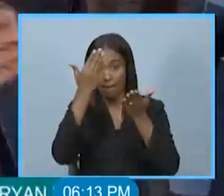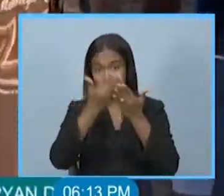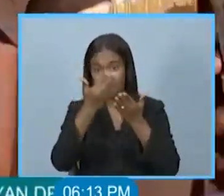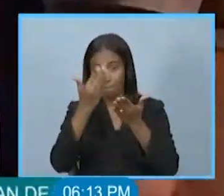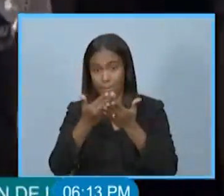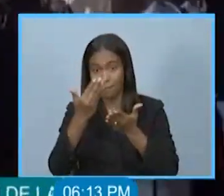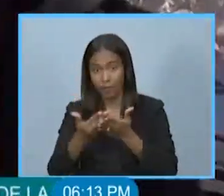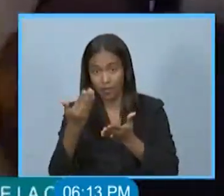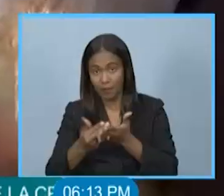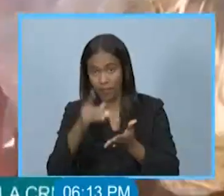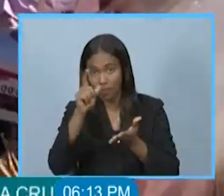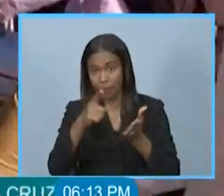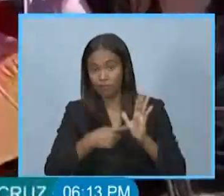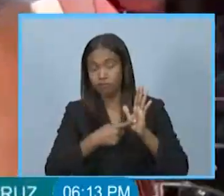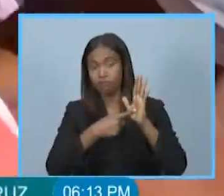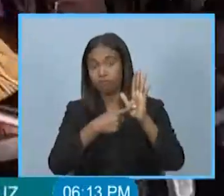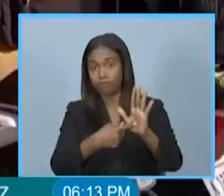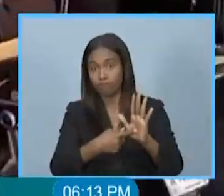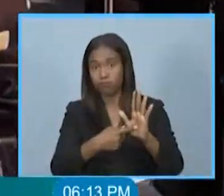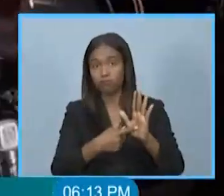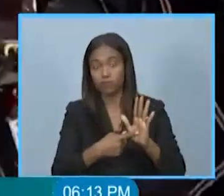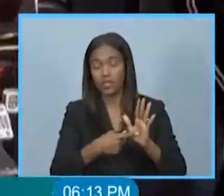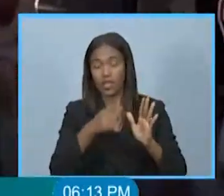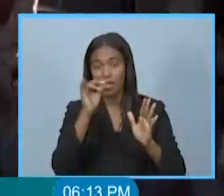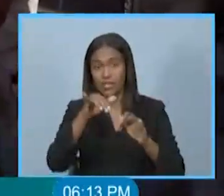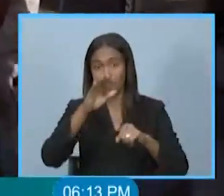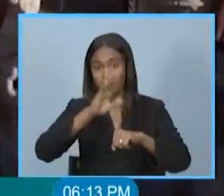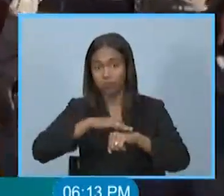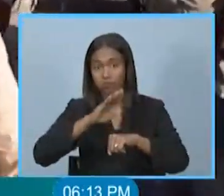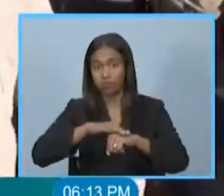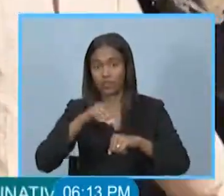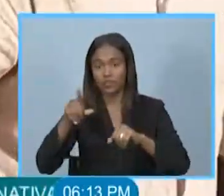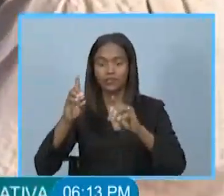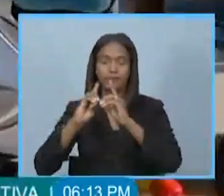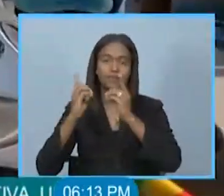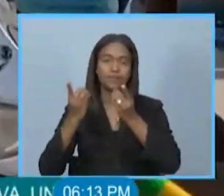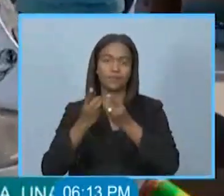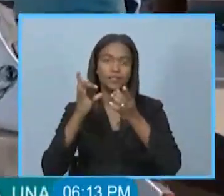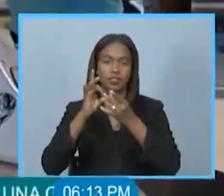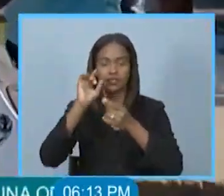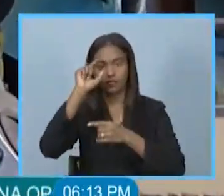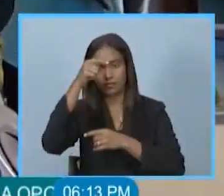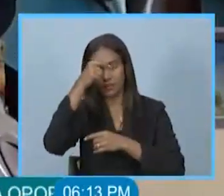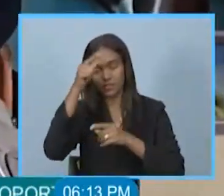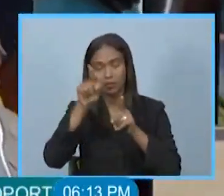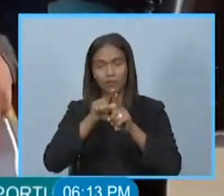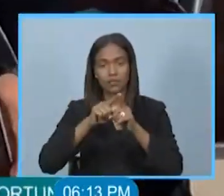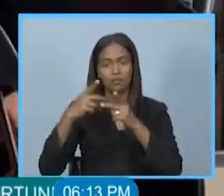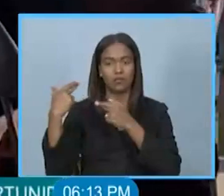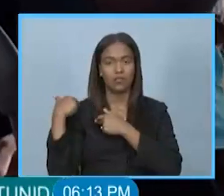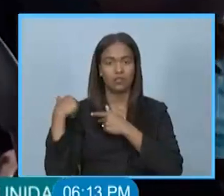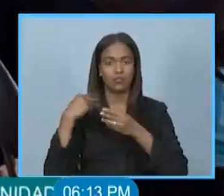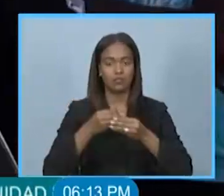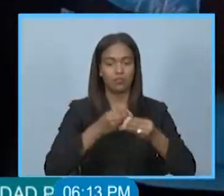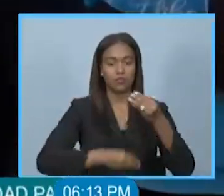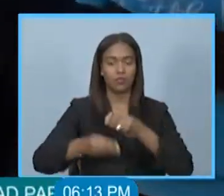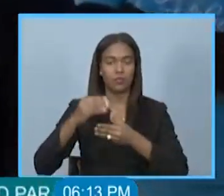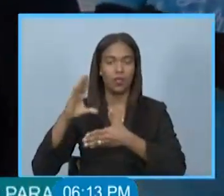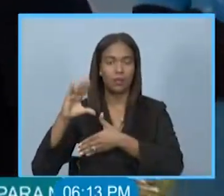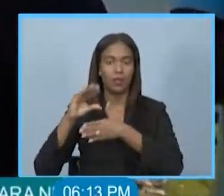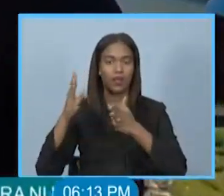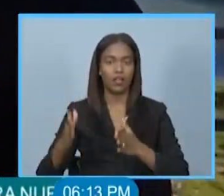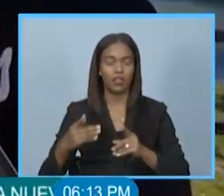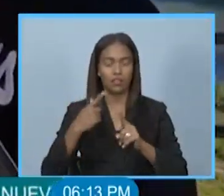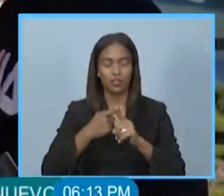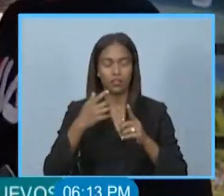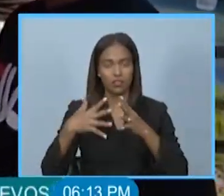verificables distribuidos con esta alerta al departamento de estado y al encargado de negocios de la embajada de los Estados